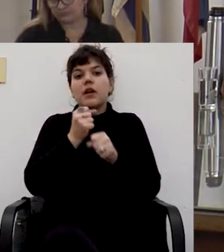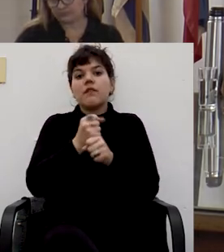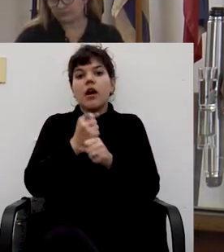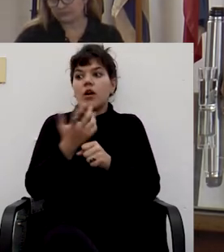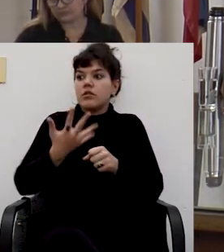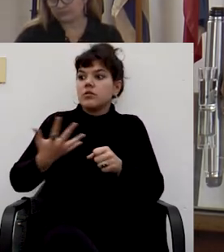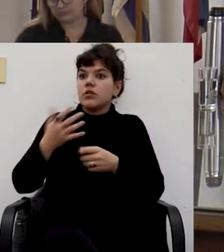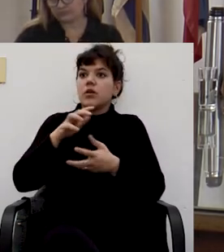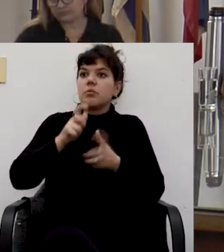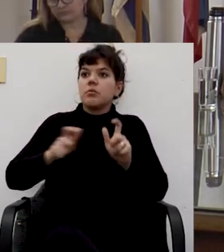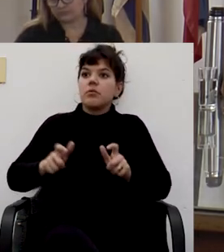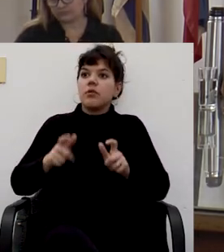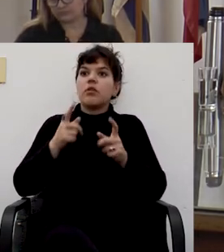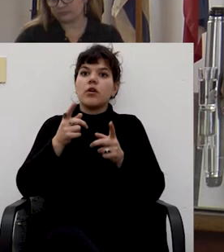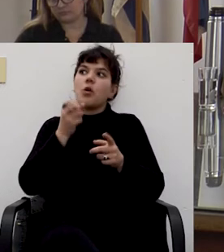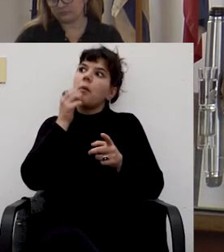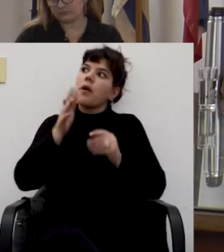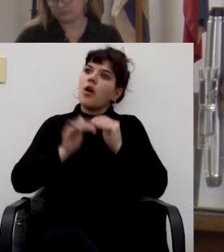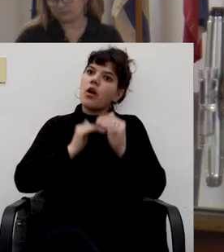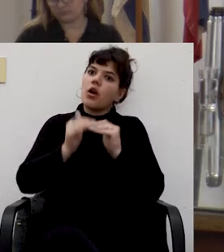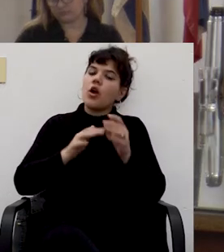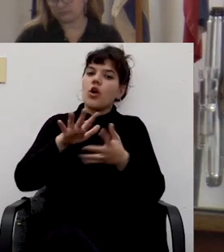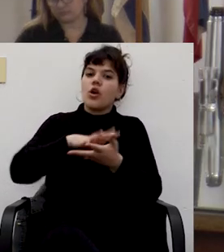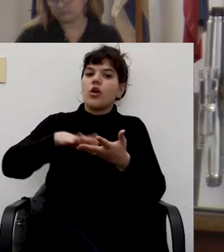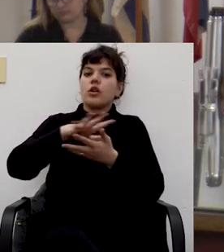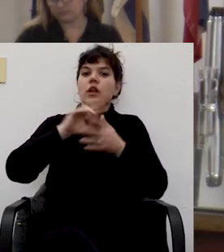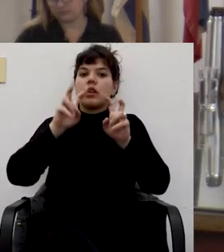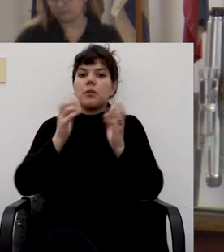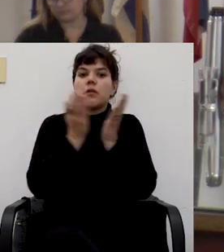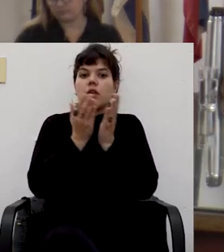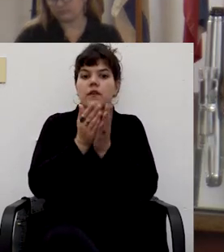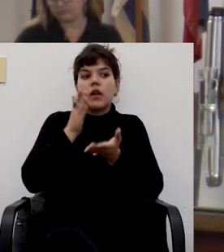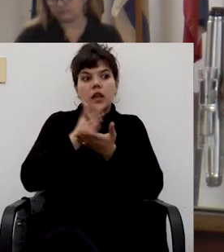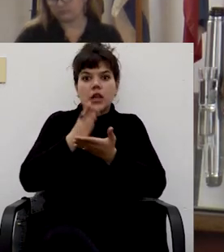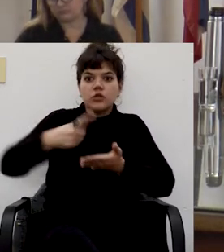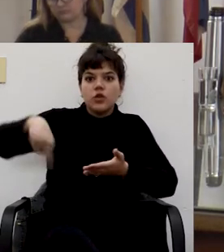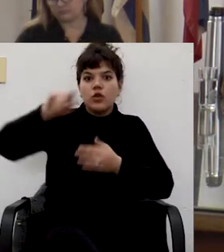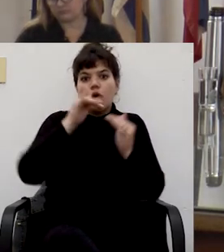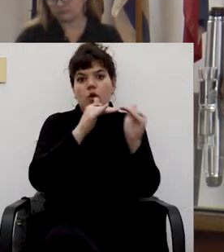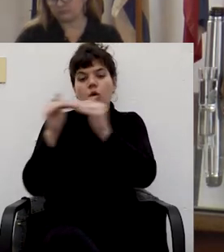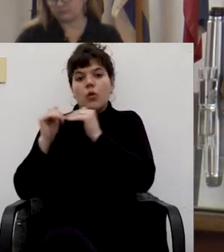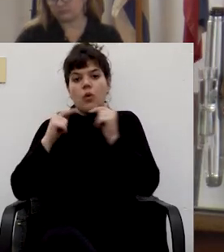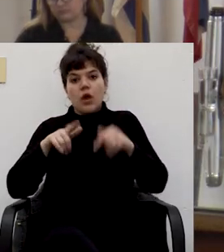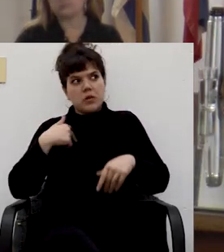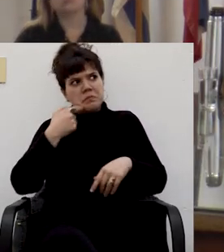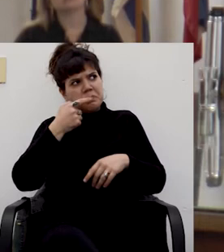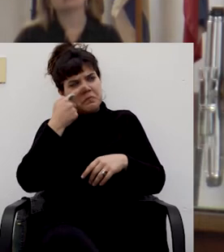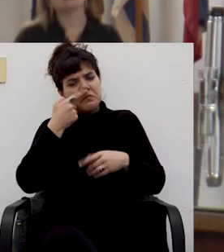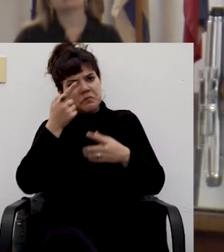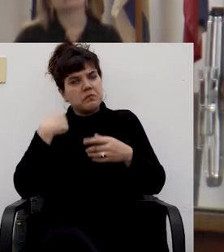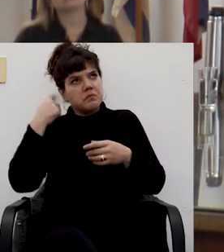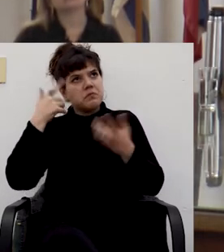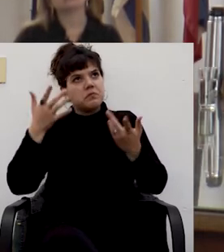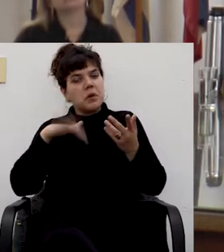que se llamaba, ¿no?, Mejoras en las condiciones de estudio y trabajo, convivencia, cuidados y derechos de todas y todos. Me pareció súper interesante las cosas